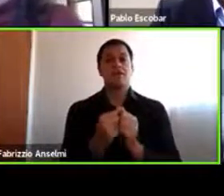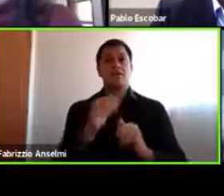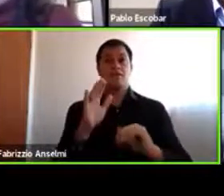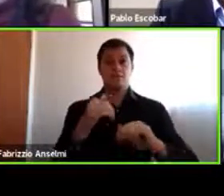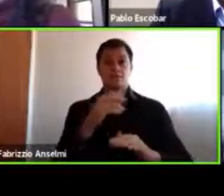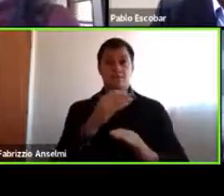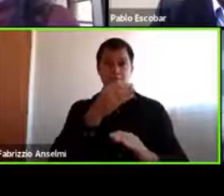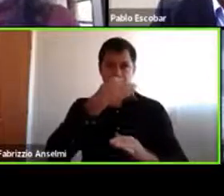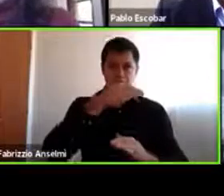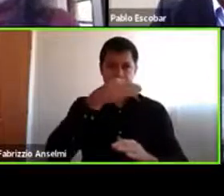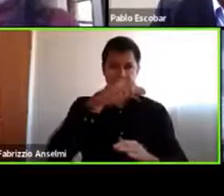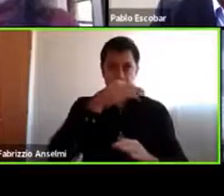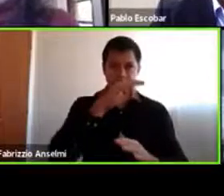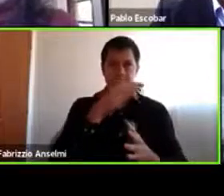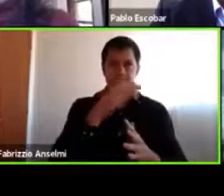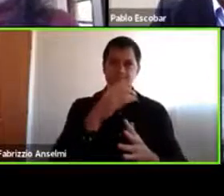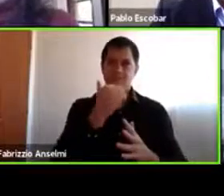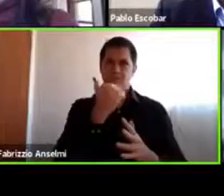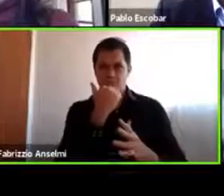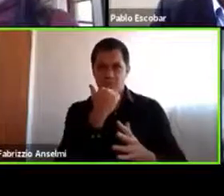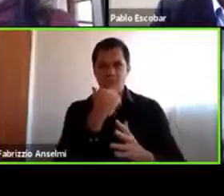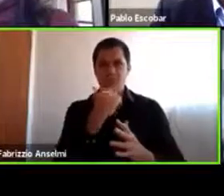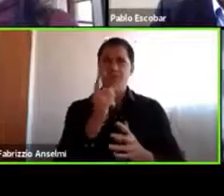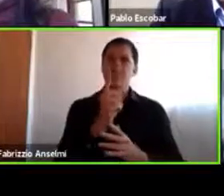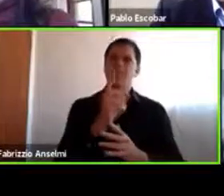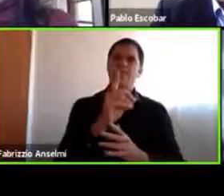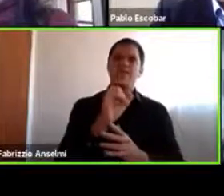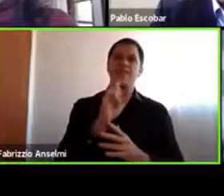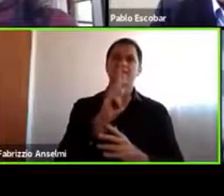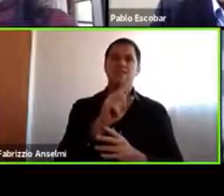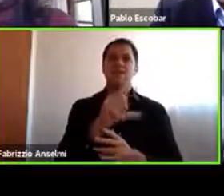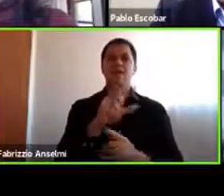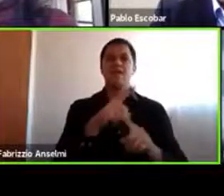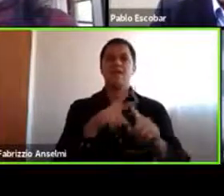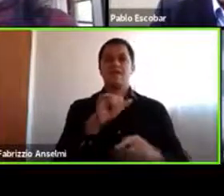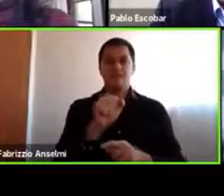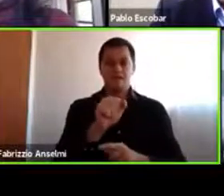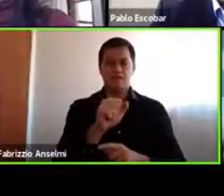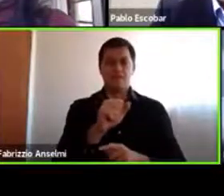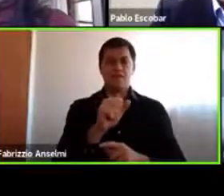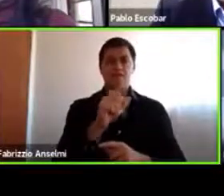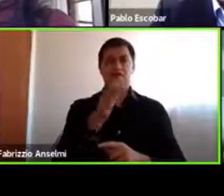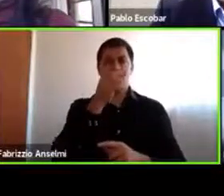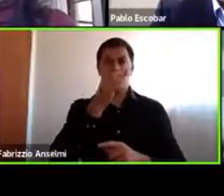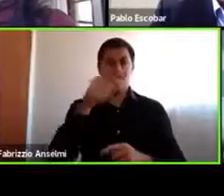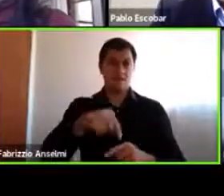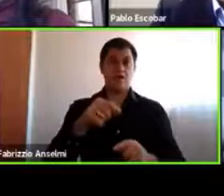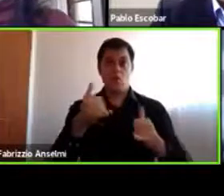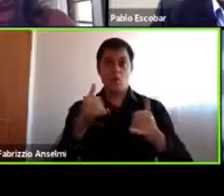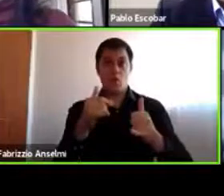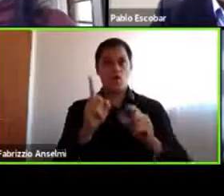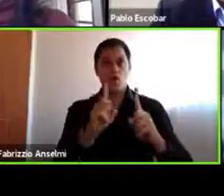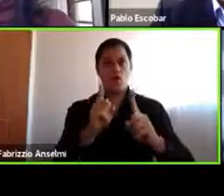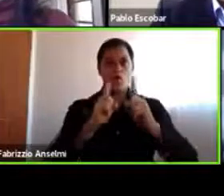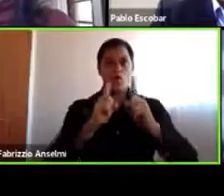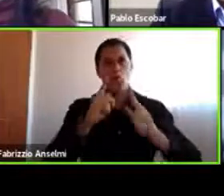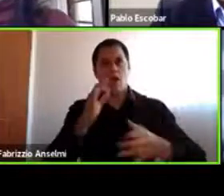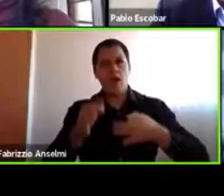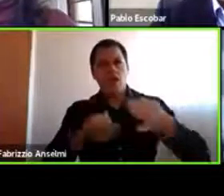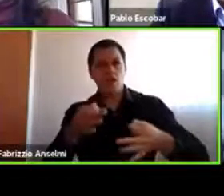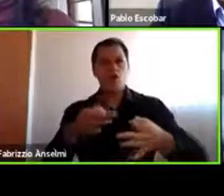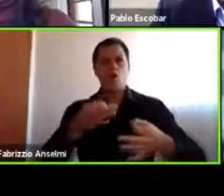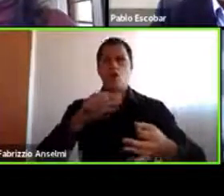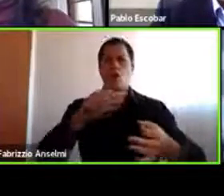propiamente para aprender a leer, o sea, este juego no termina en grandes textos, ni cuentos, ni novelas, mucho menos. Estamos hablando